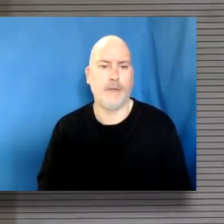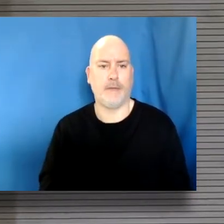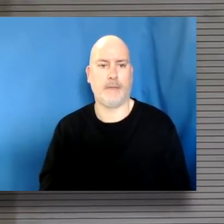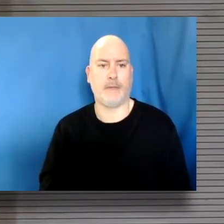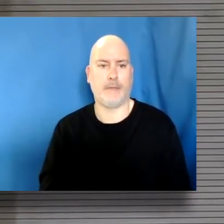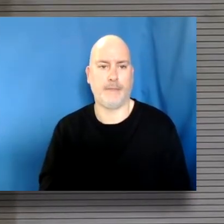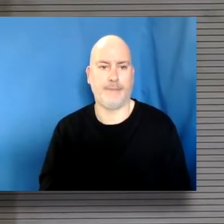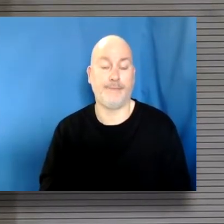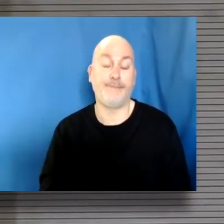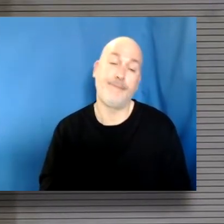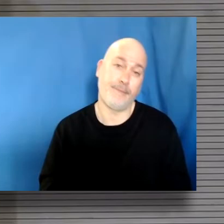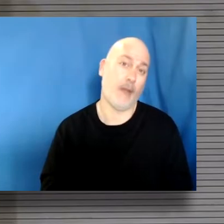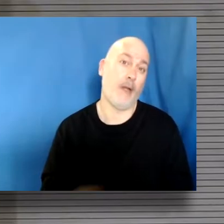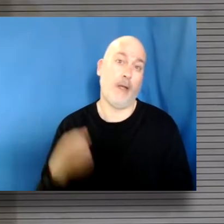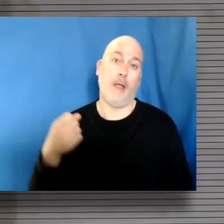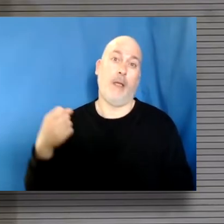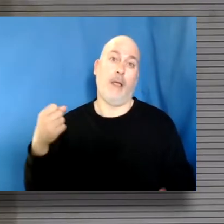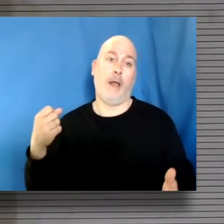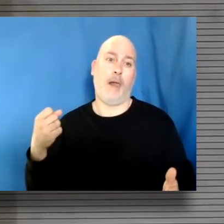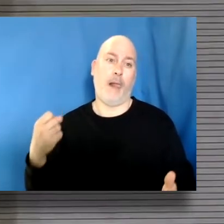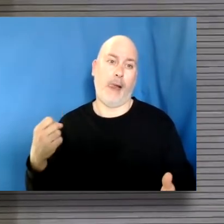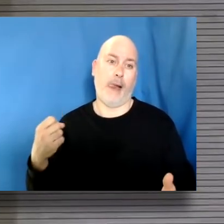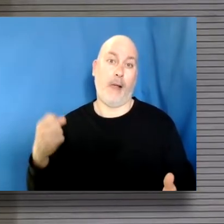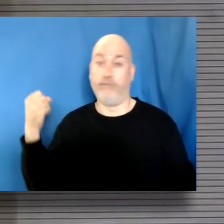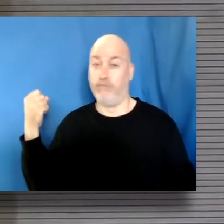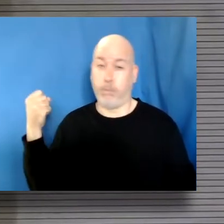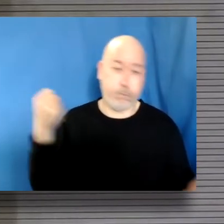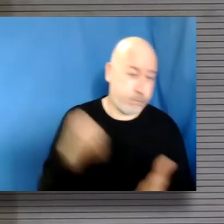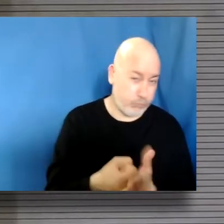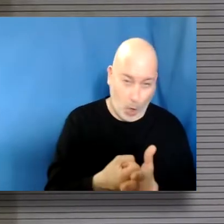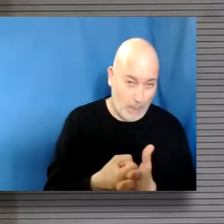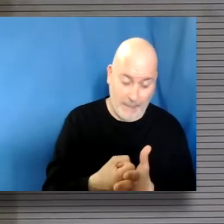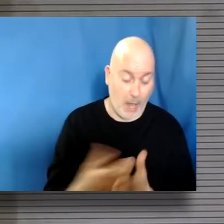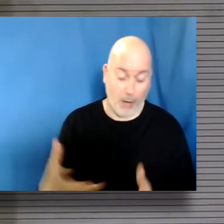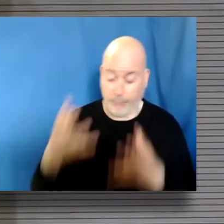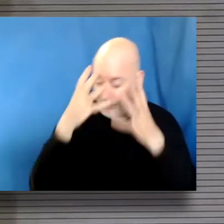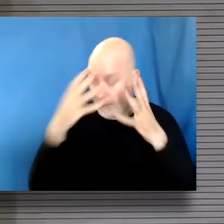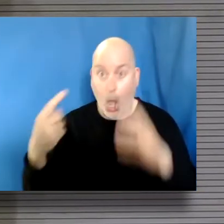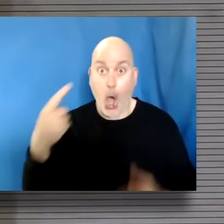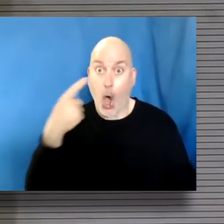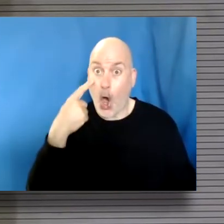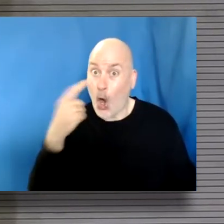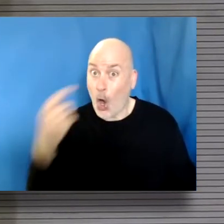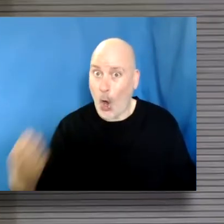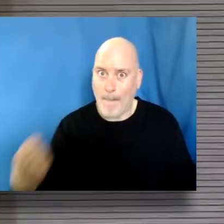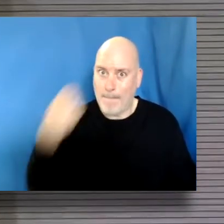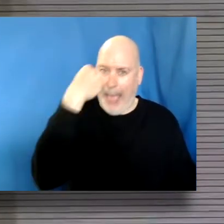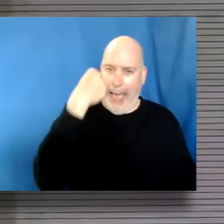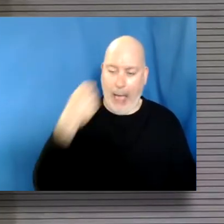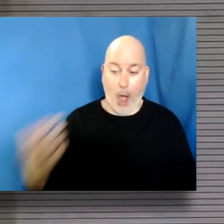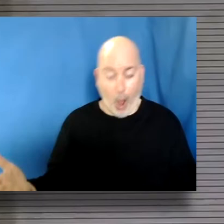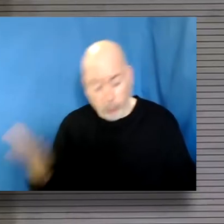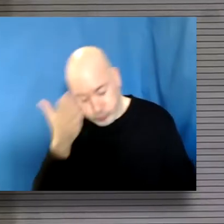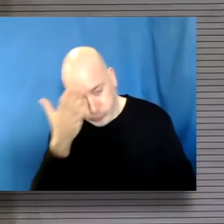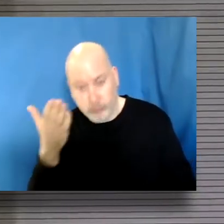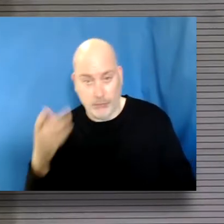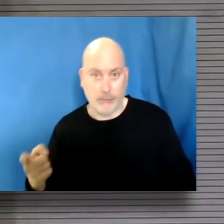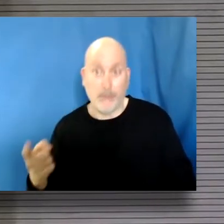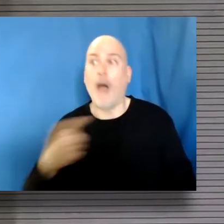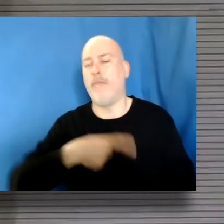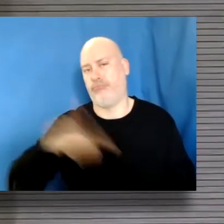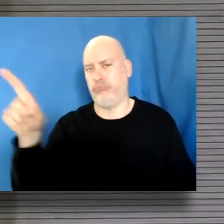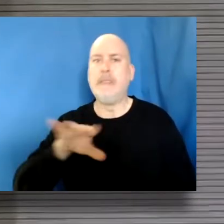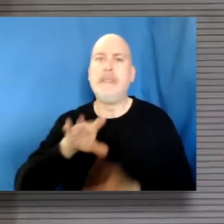Si el golpe dentro del traumatismo craneal sucede en el ojo, lo que hay que ir es consultar a un servicio